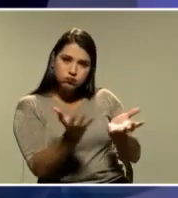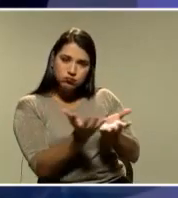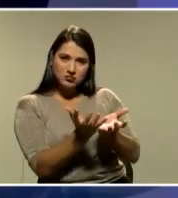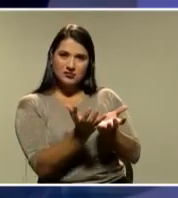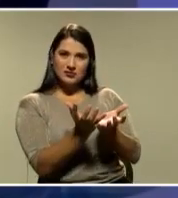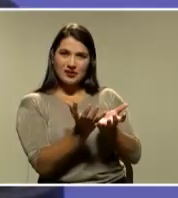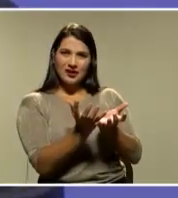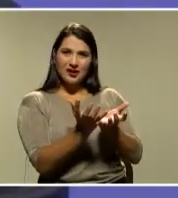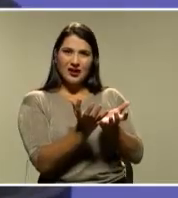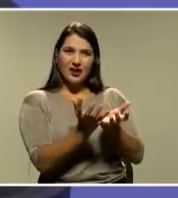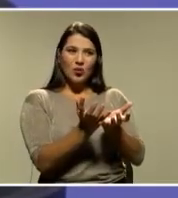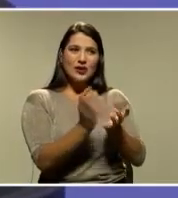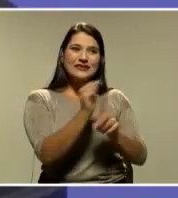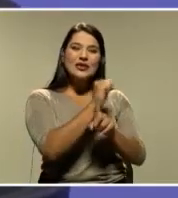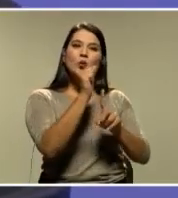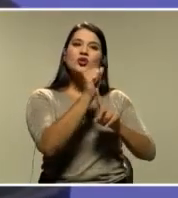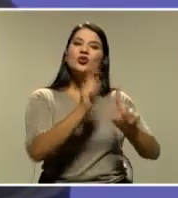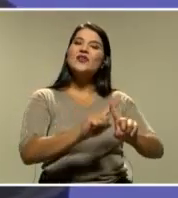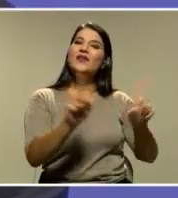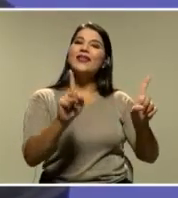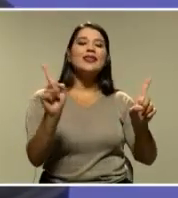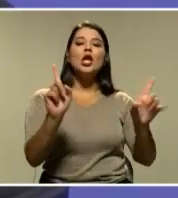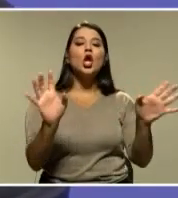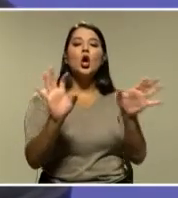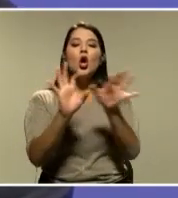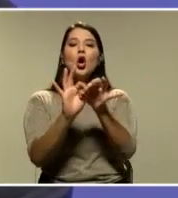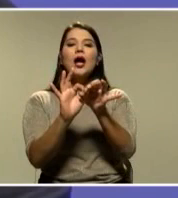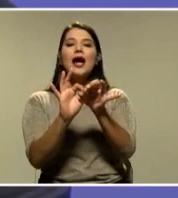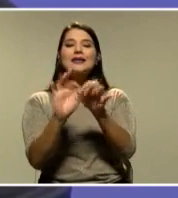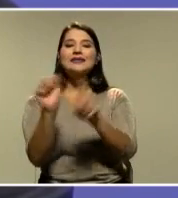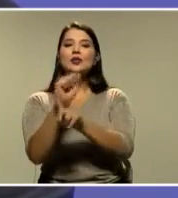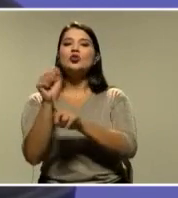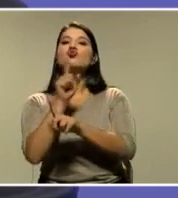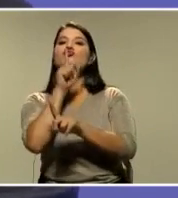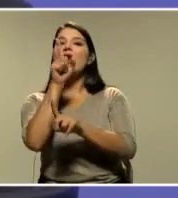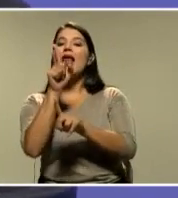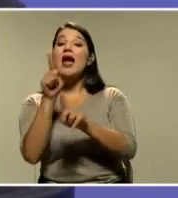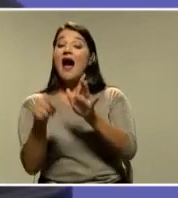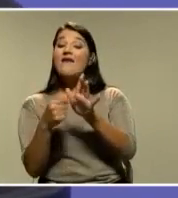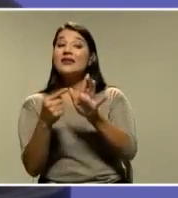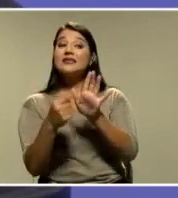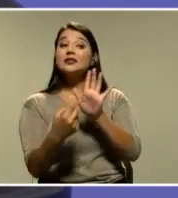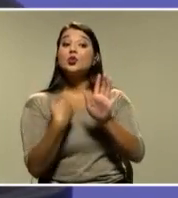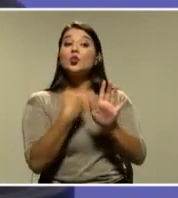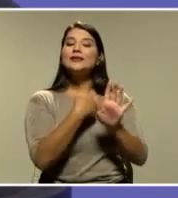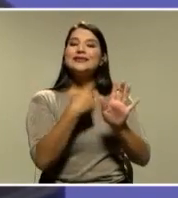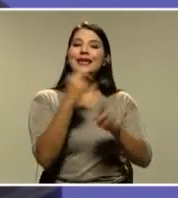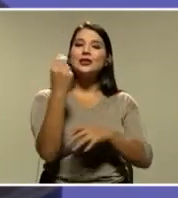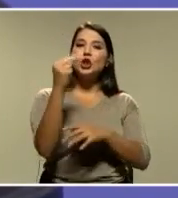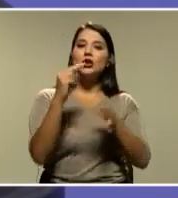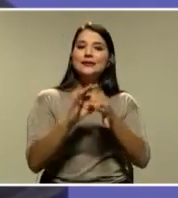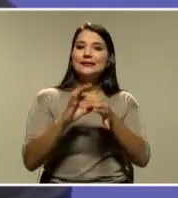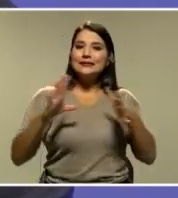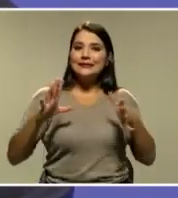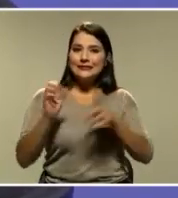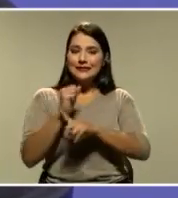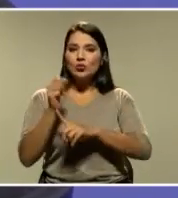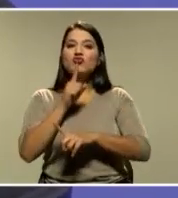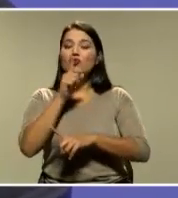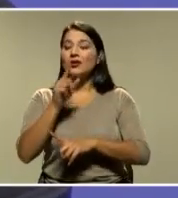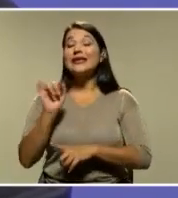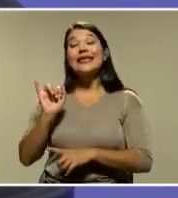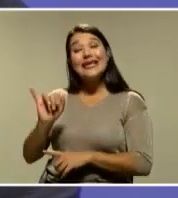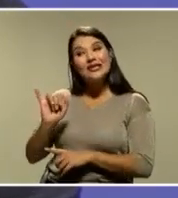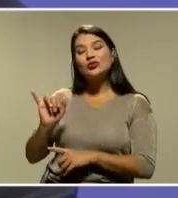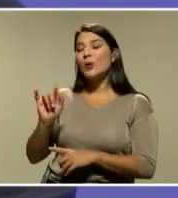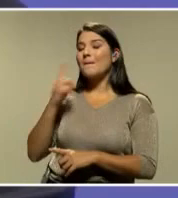completamente de la realidad. Sí, y a mí eso sí me parece y yo en eso soy autocrítico y siento que tenemos, que todos los medios tienen que ser